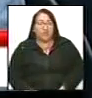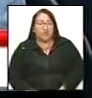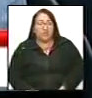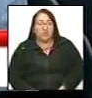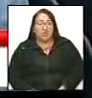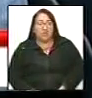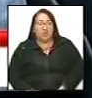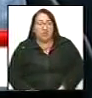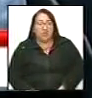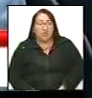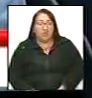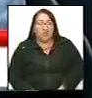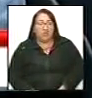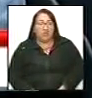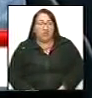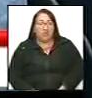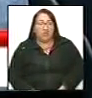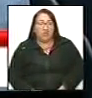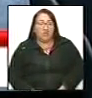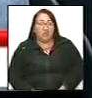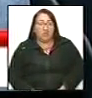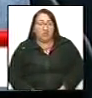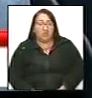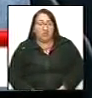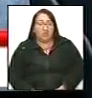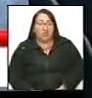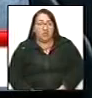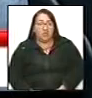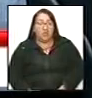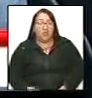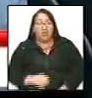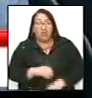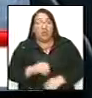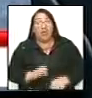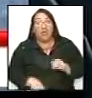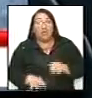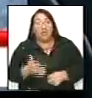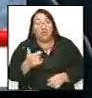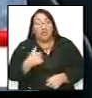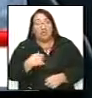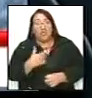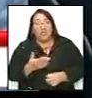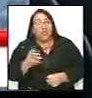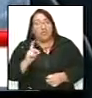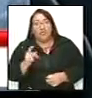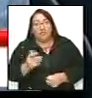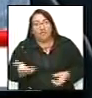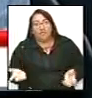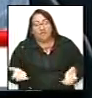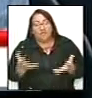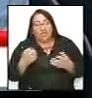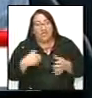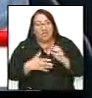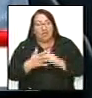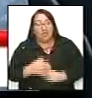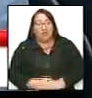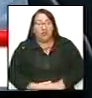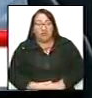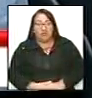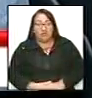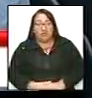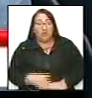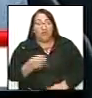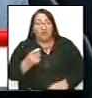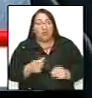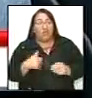retraso y bueno éste a veces parece que las cosas no tienen que ser hay tanta